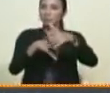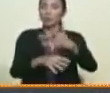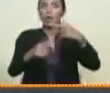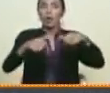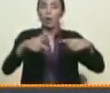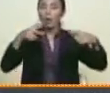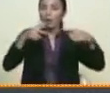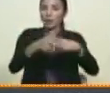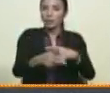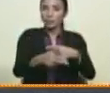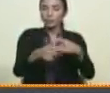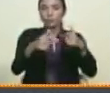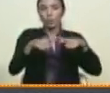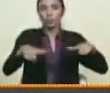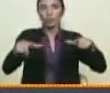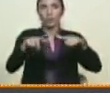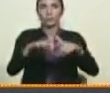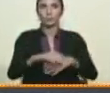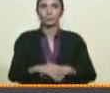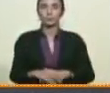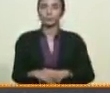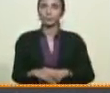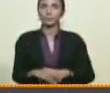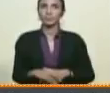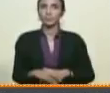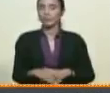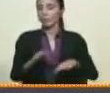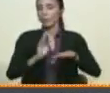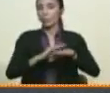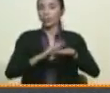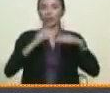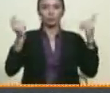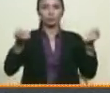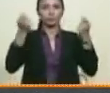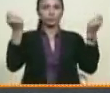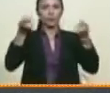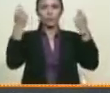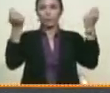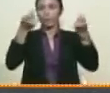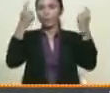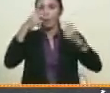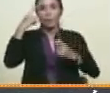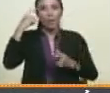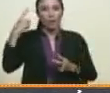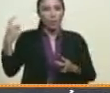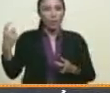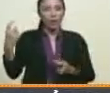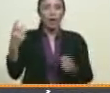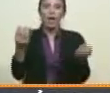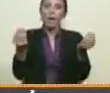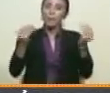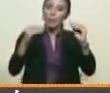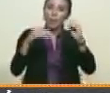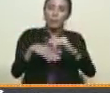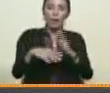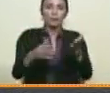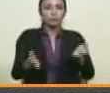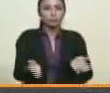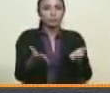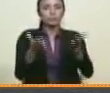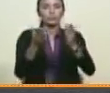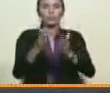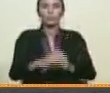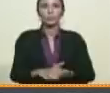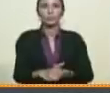de obras porque combinamos una campaña electoral pedagógica pero constructiva inaugurando